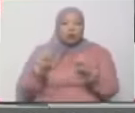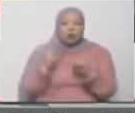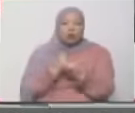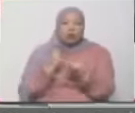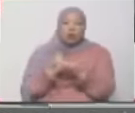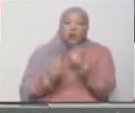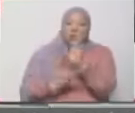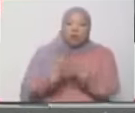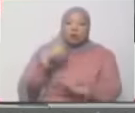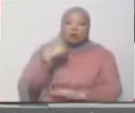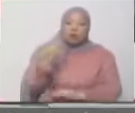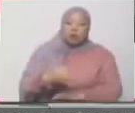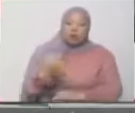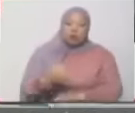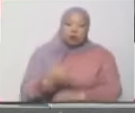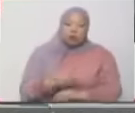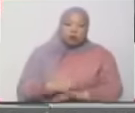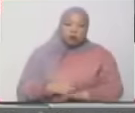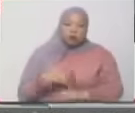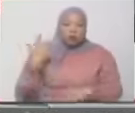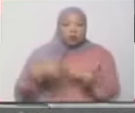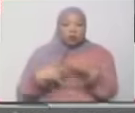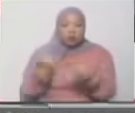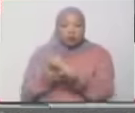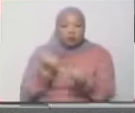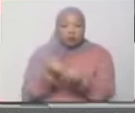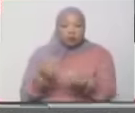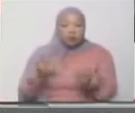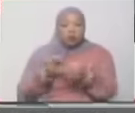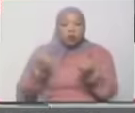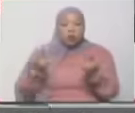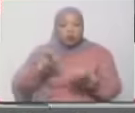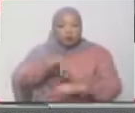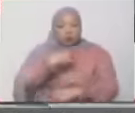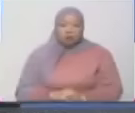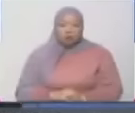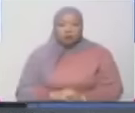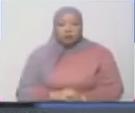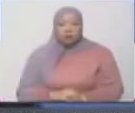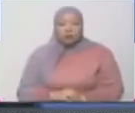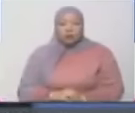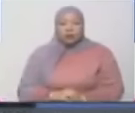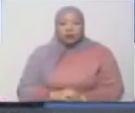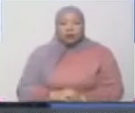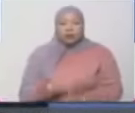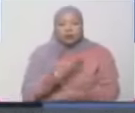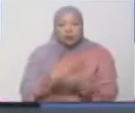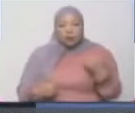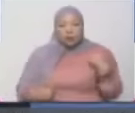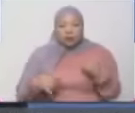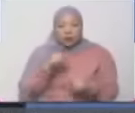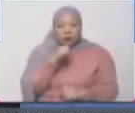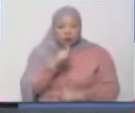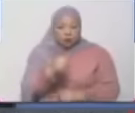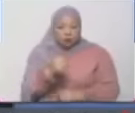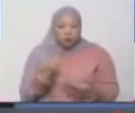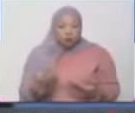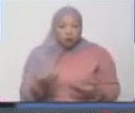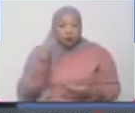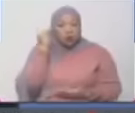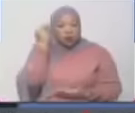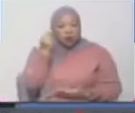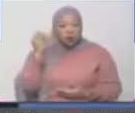desarrollo verdaderamente así de una nueva universidad de las comunas? Presidente, le comentaba que hay una reflexión